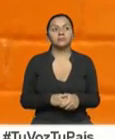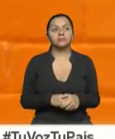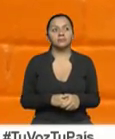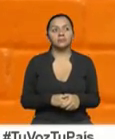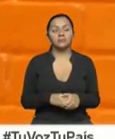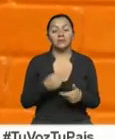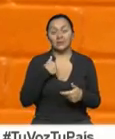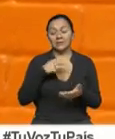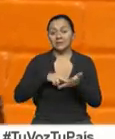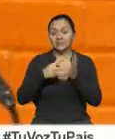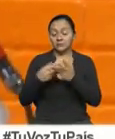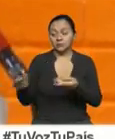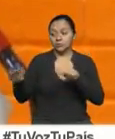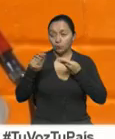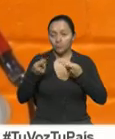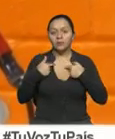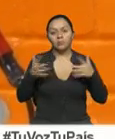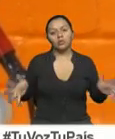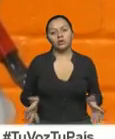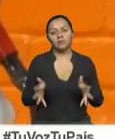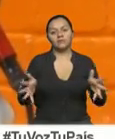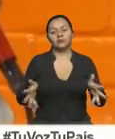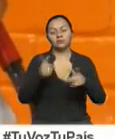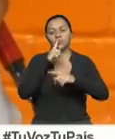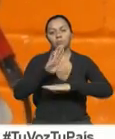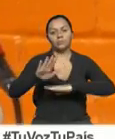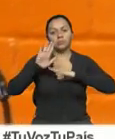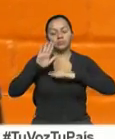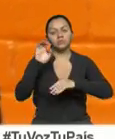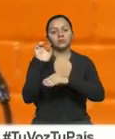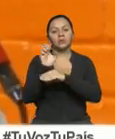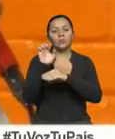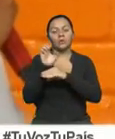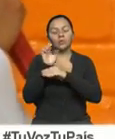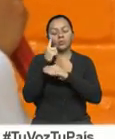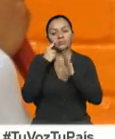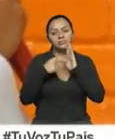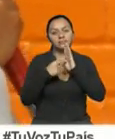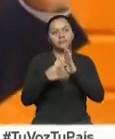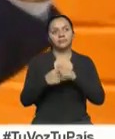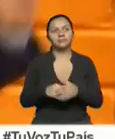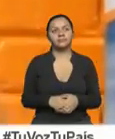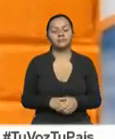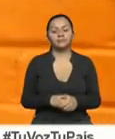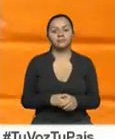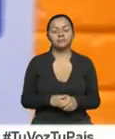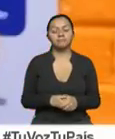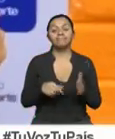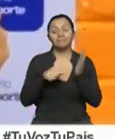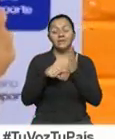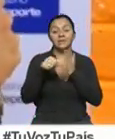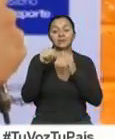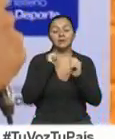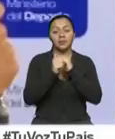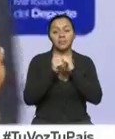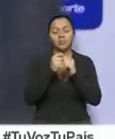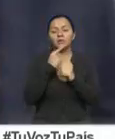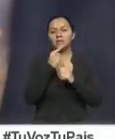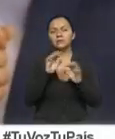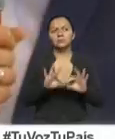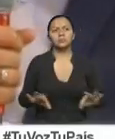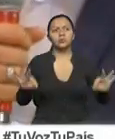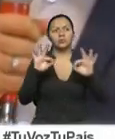motiva y nos incentiva a seguir muy comprometidos con nuestro país, como lo hemos venido haciendo y lo seguiremos. El ministro del Deporte destacó que